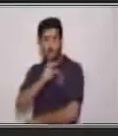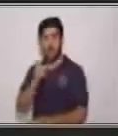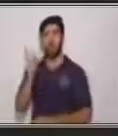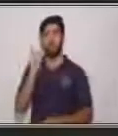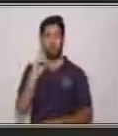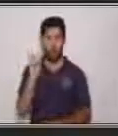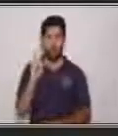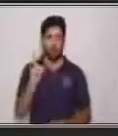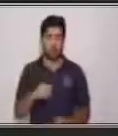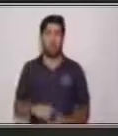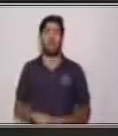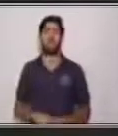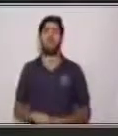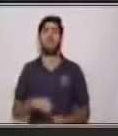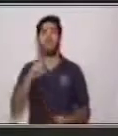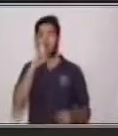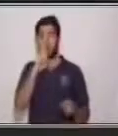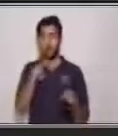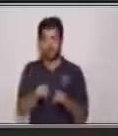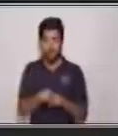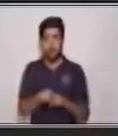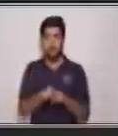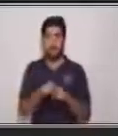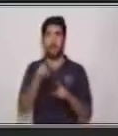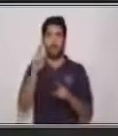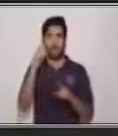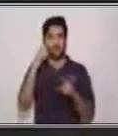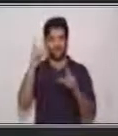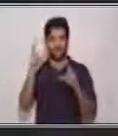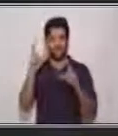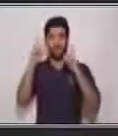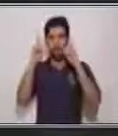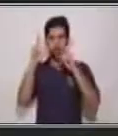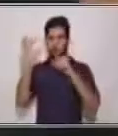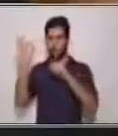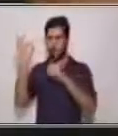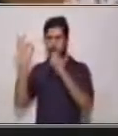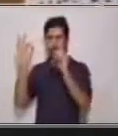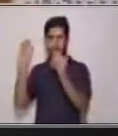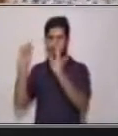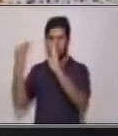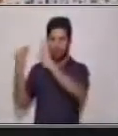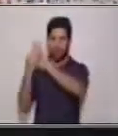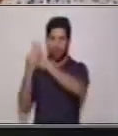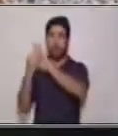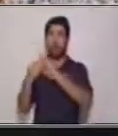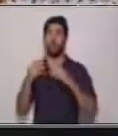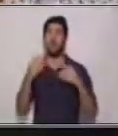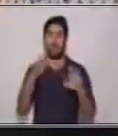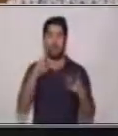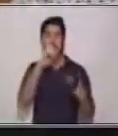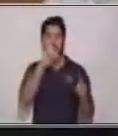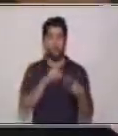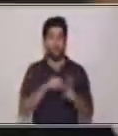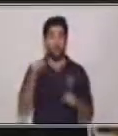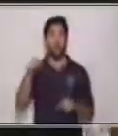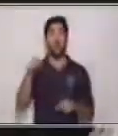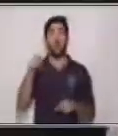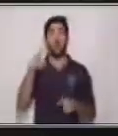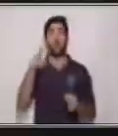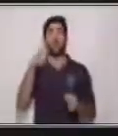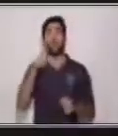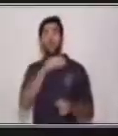nos den. También en una receta médica deben de ir los datos del médico. Es muy